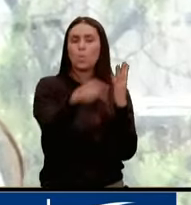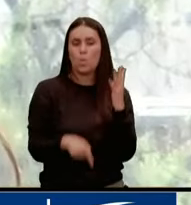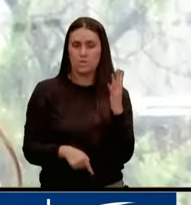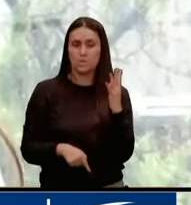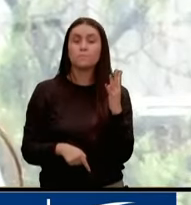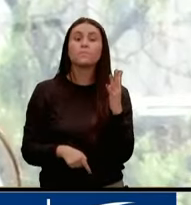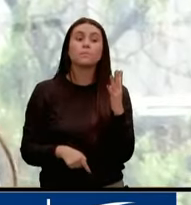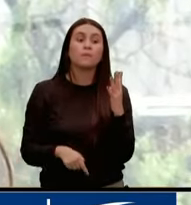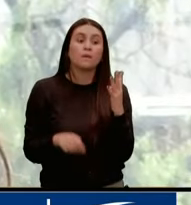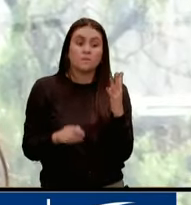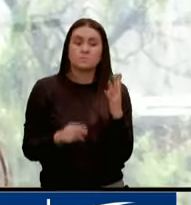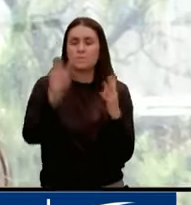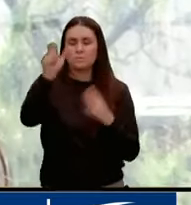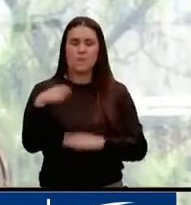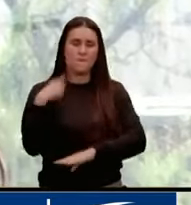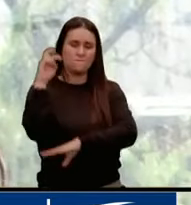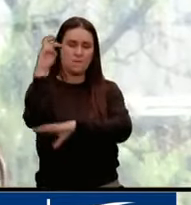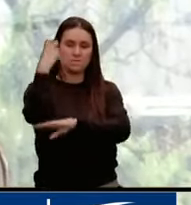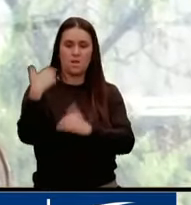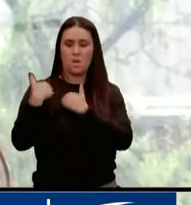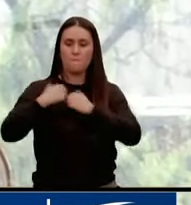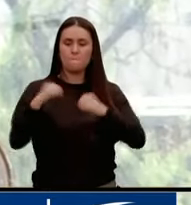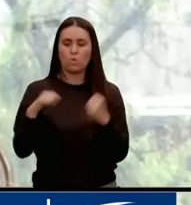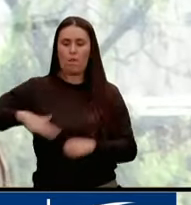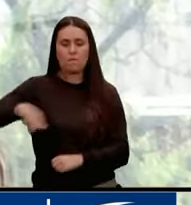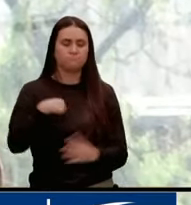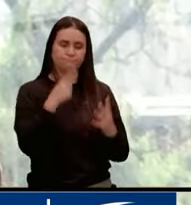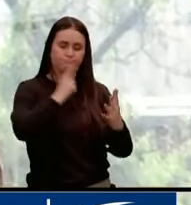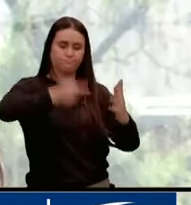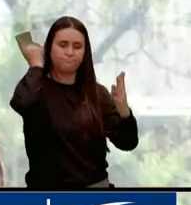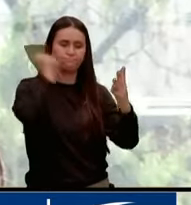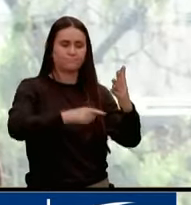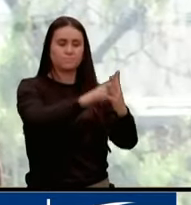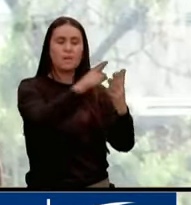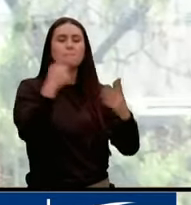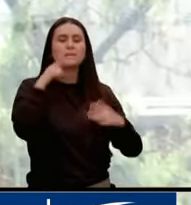cuales un fiscal de la seccional Bogotá les imputó el delito de secuestro extorsivo.